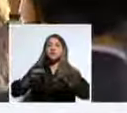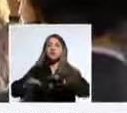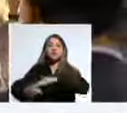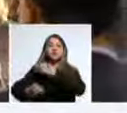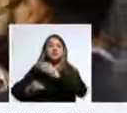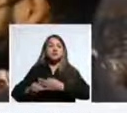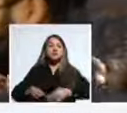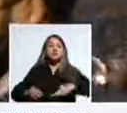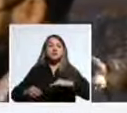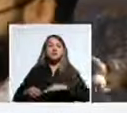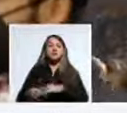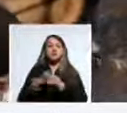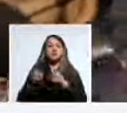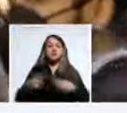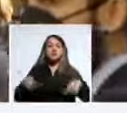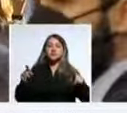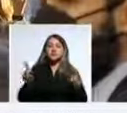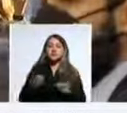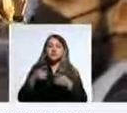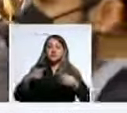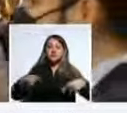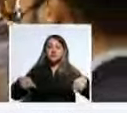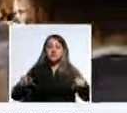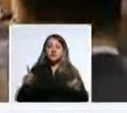no lo sé